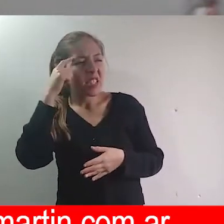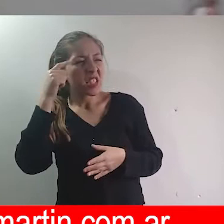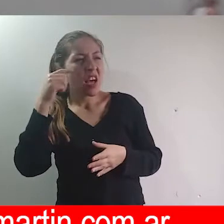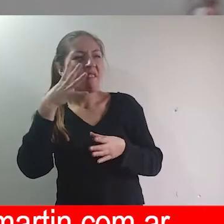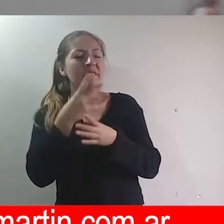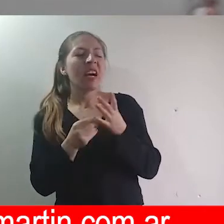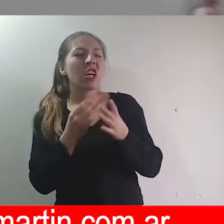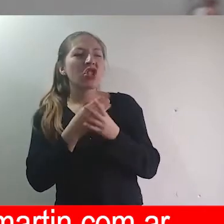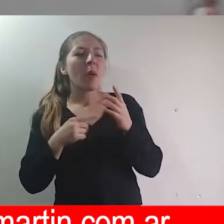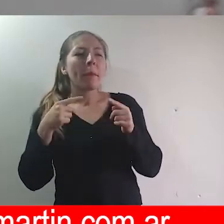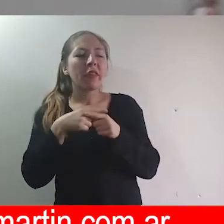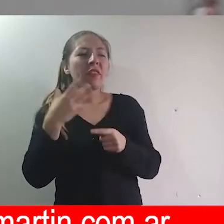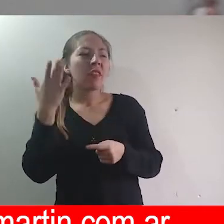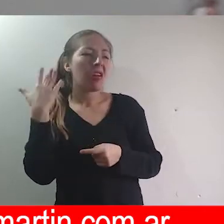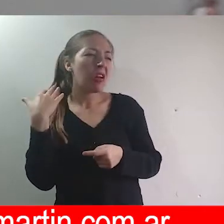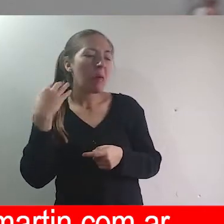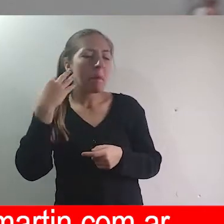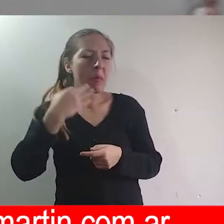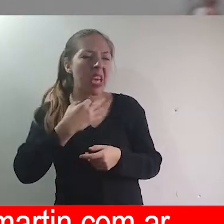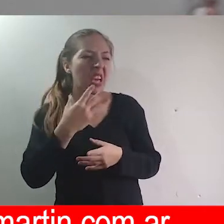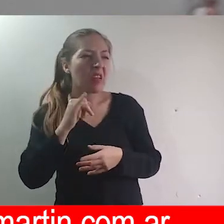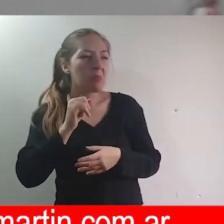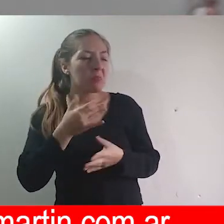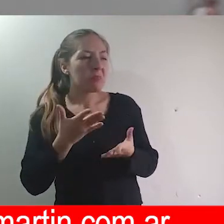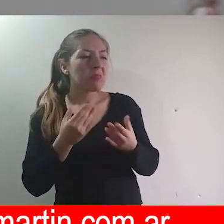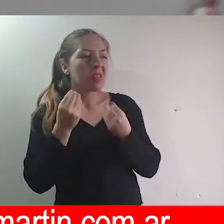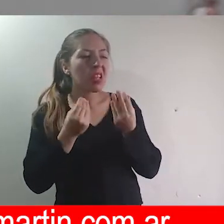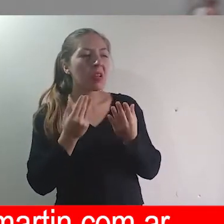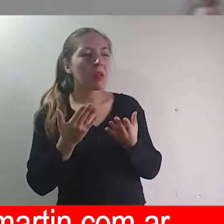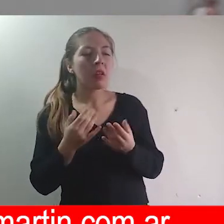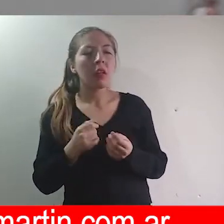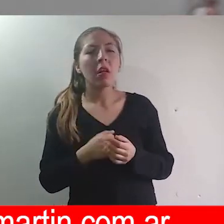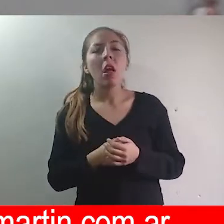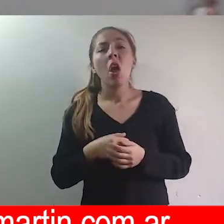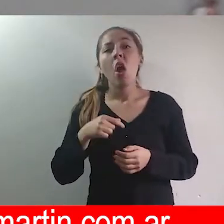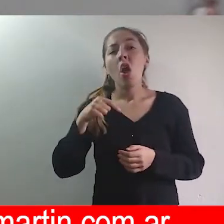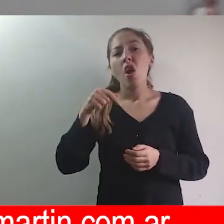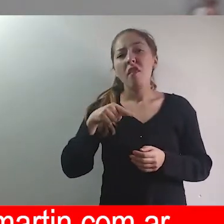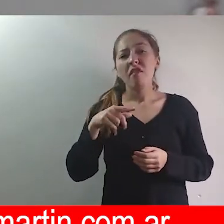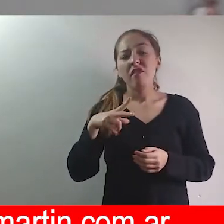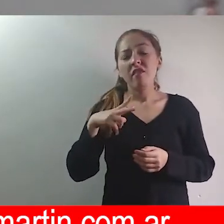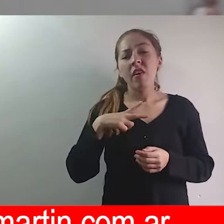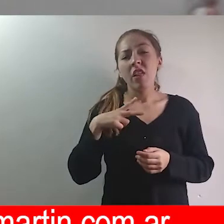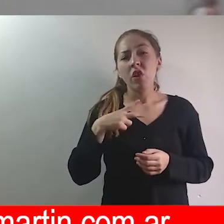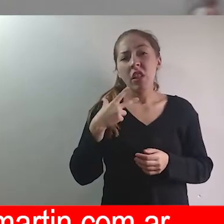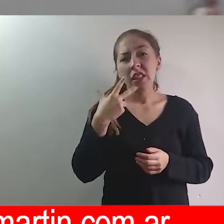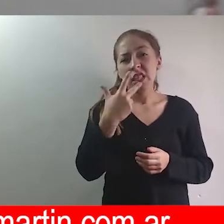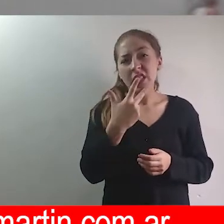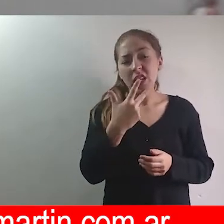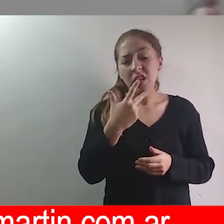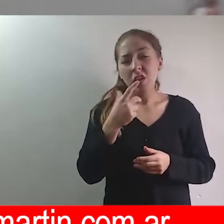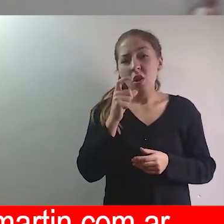se hizo, que sí se venía haciendo en partidos anteriores? Creo que tal vez nos costó un poco encontrar